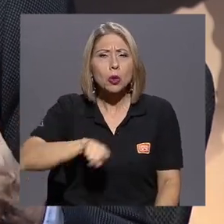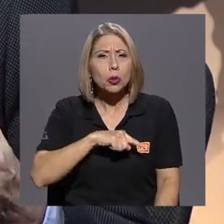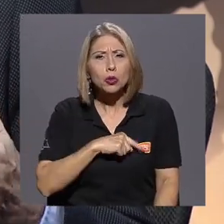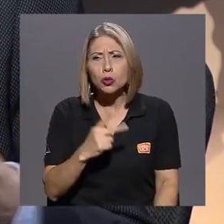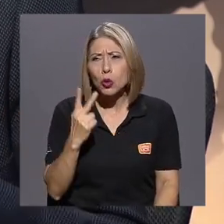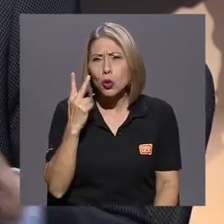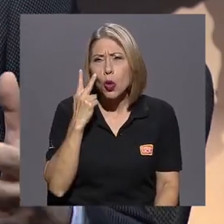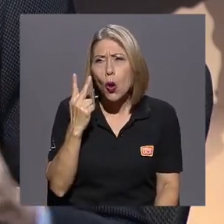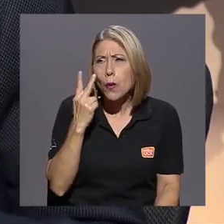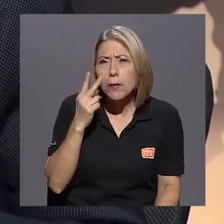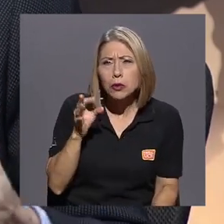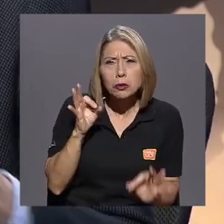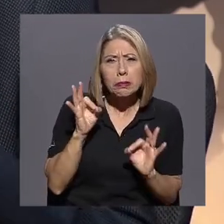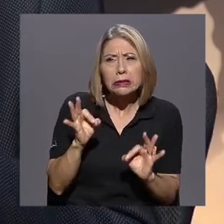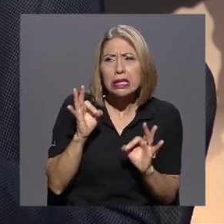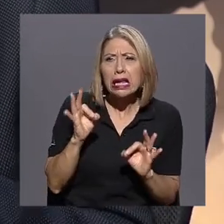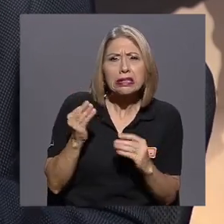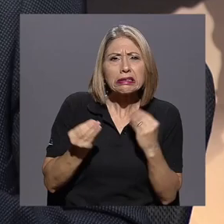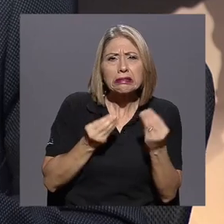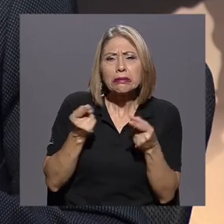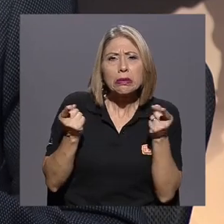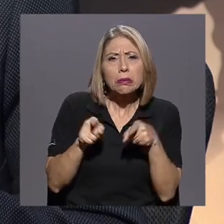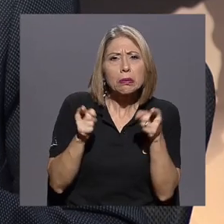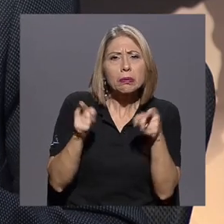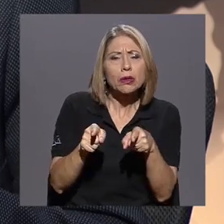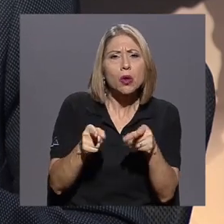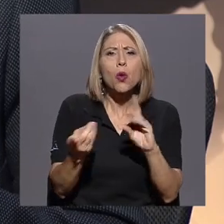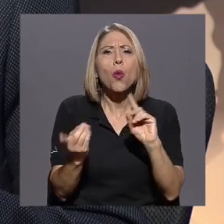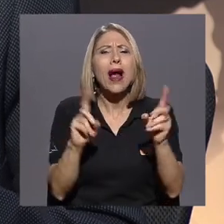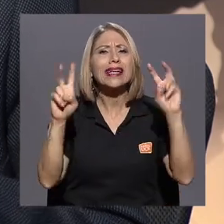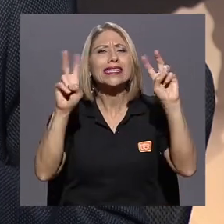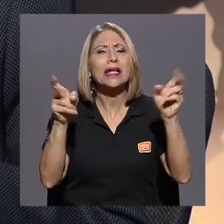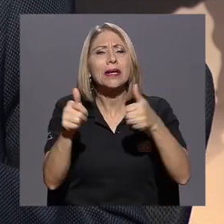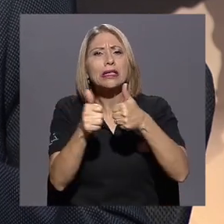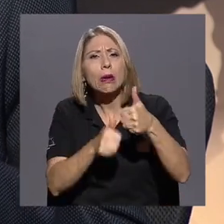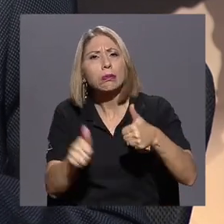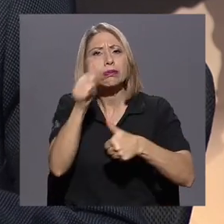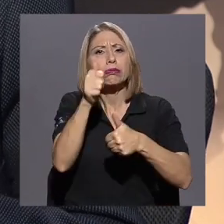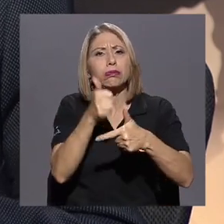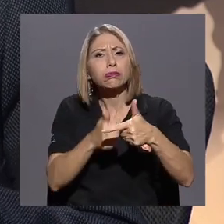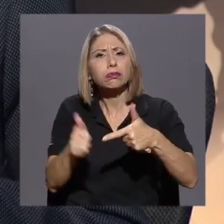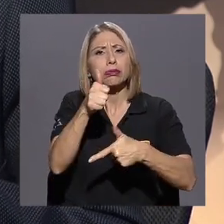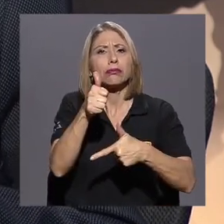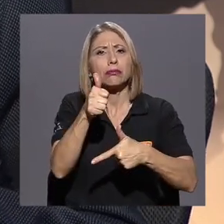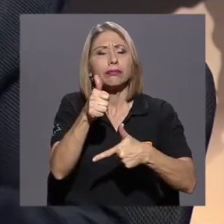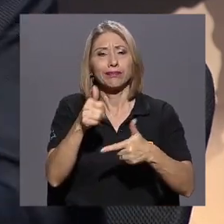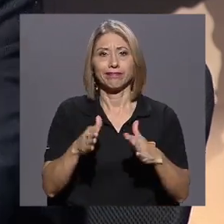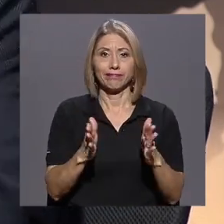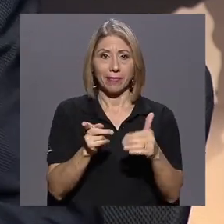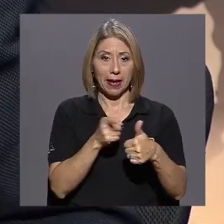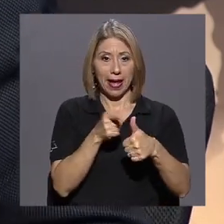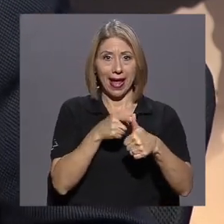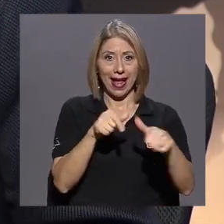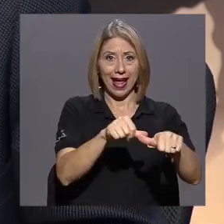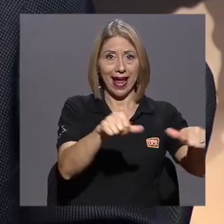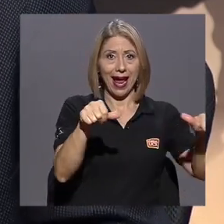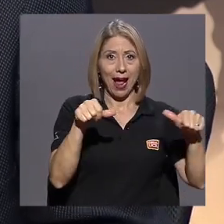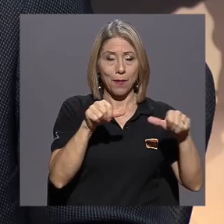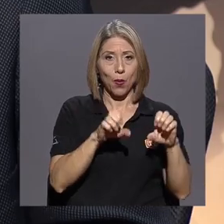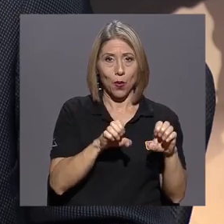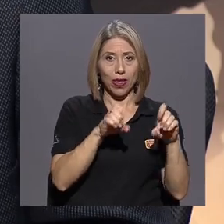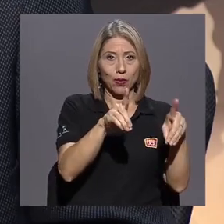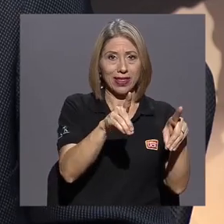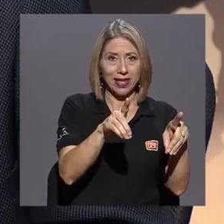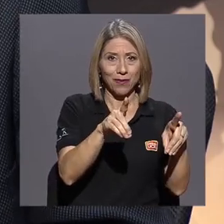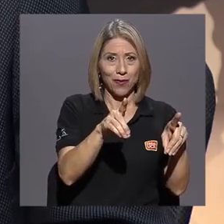claro por dónde se mueven las prioridades, ¿verdad? En el campo educativo, y para ligarlo con